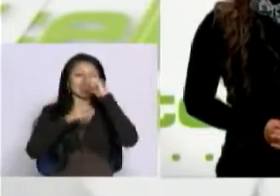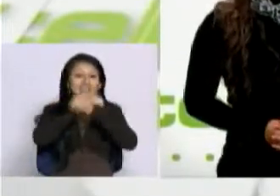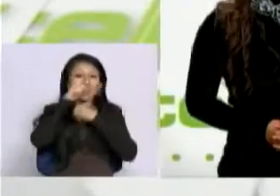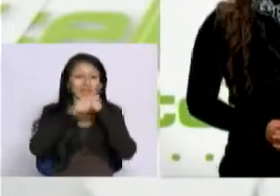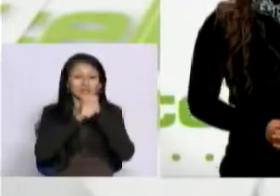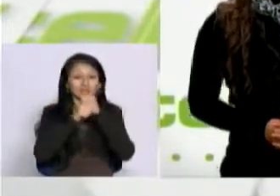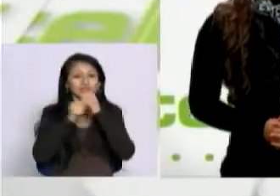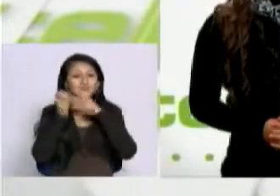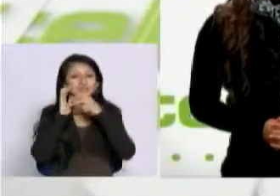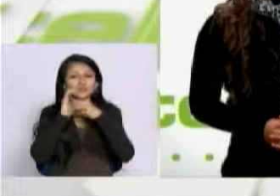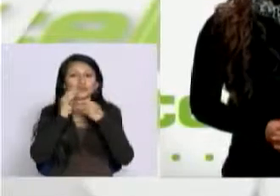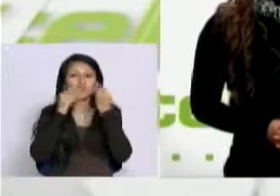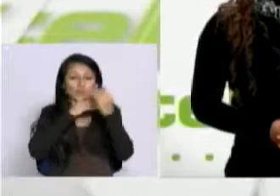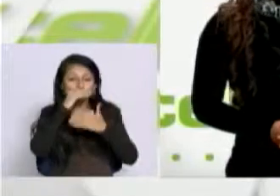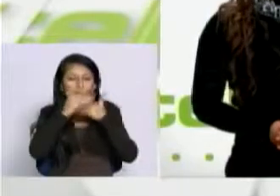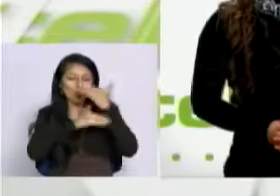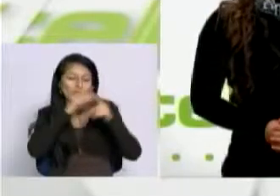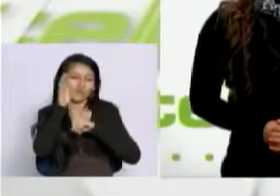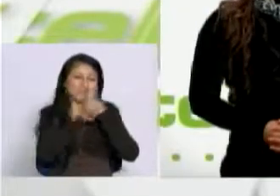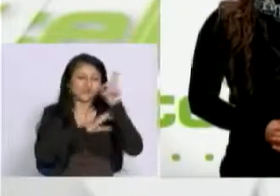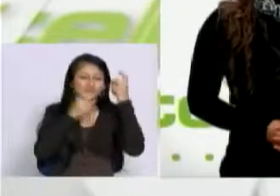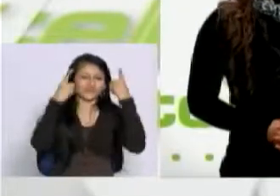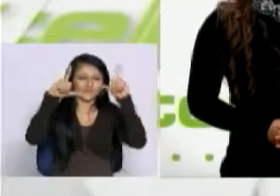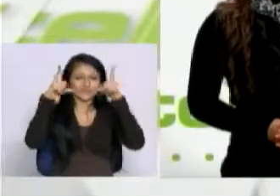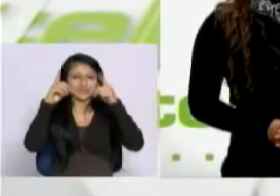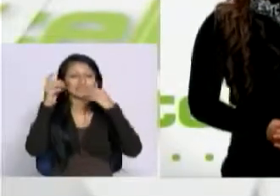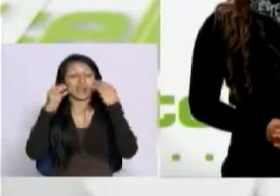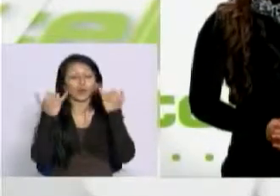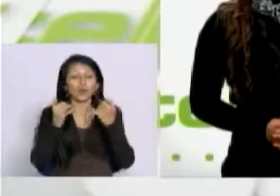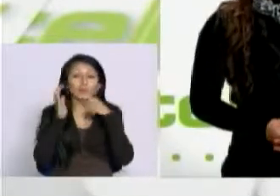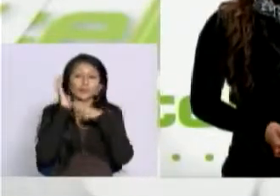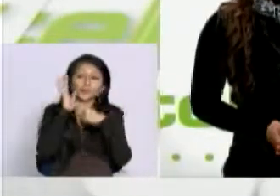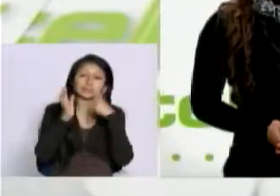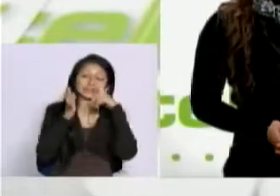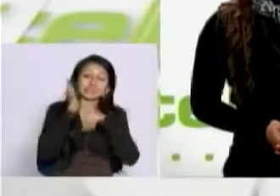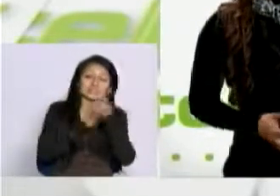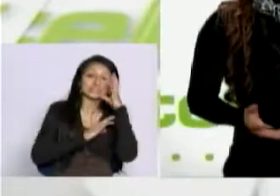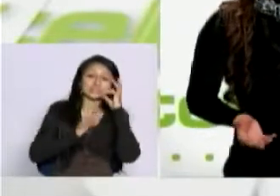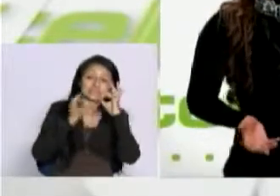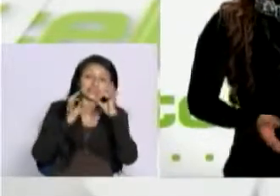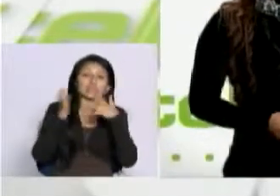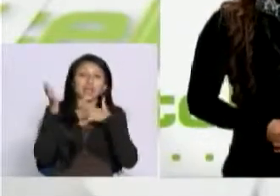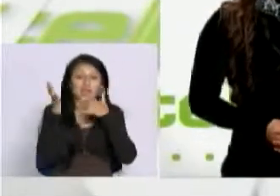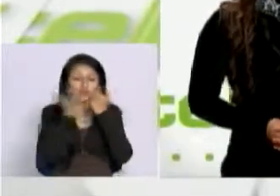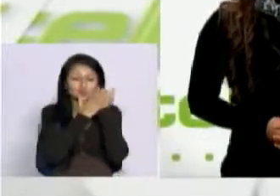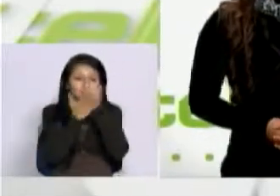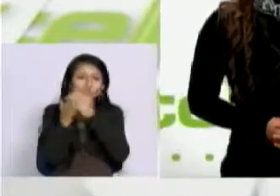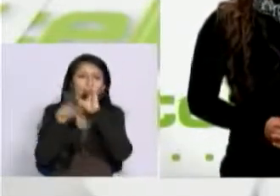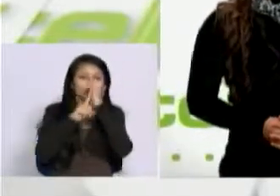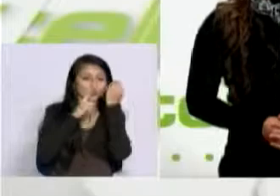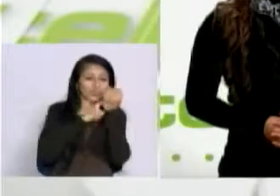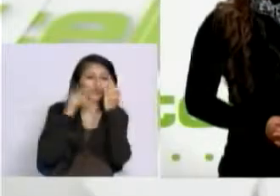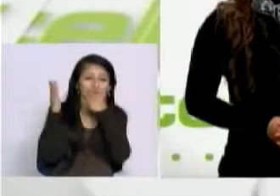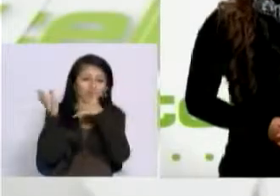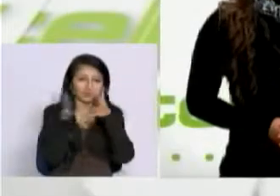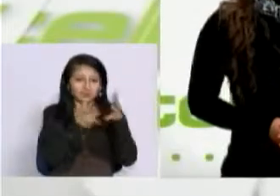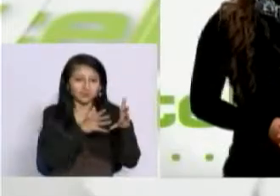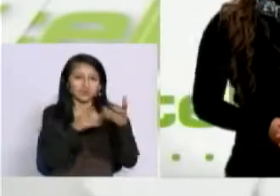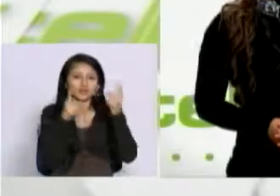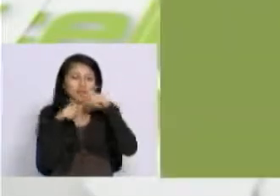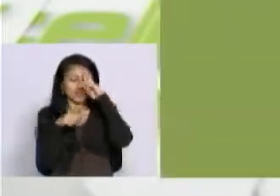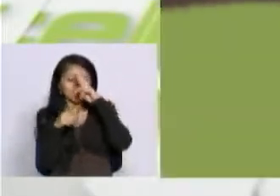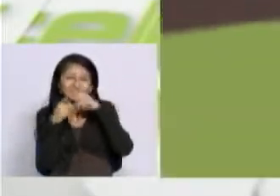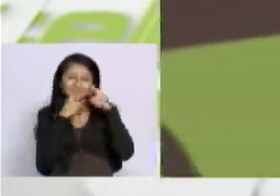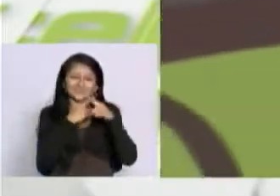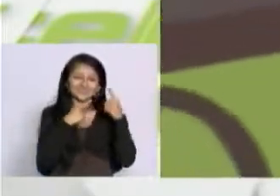se ha desarrollado esta industria en el país, con resultados importantes para la educación, la cultura y el reconocimiento de la